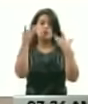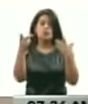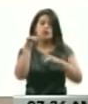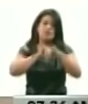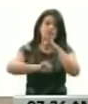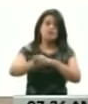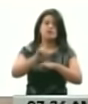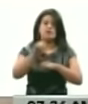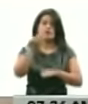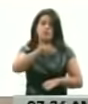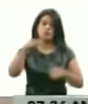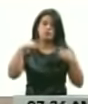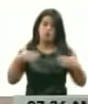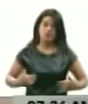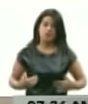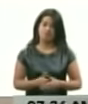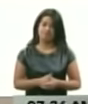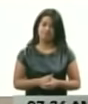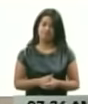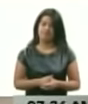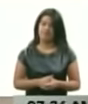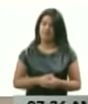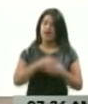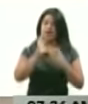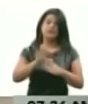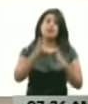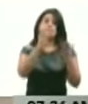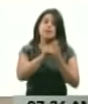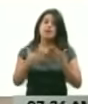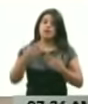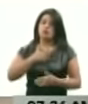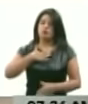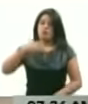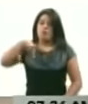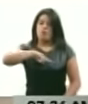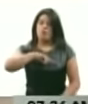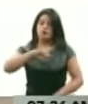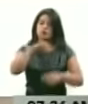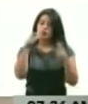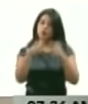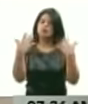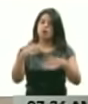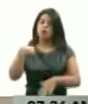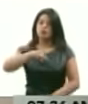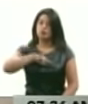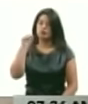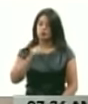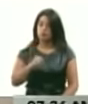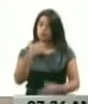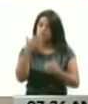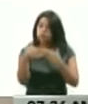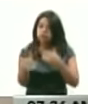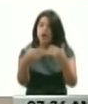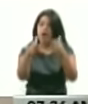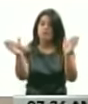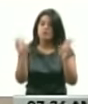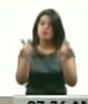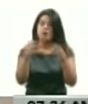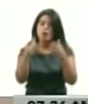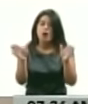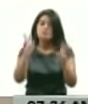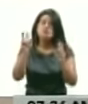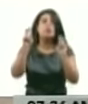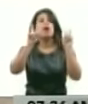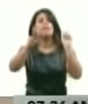de la Humanidad. Y como parte de esa comisión, nosotros estamos por inaugurar una